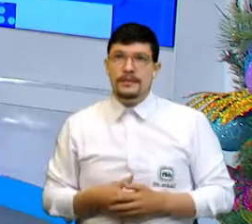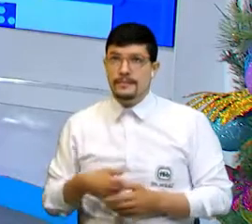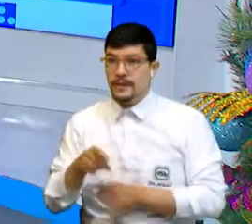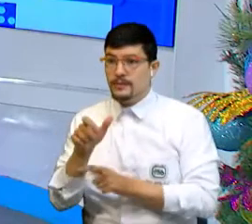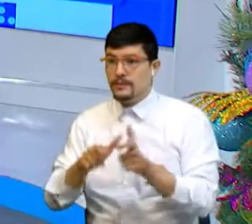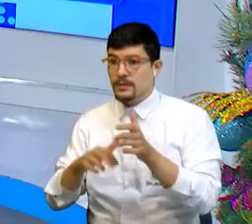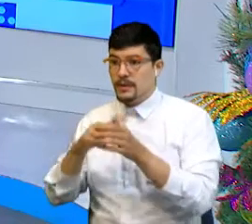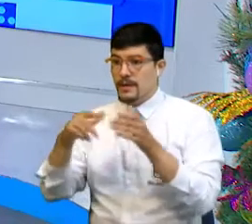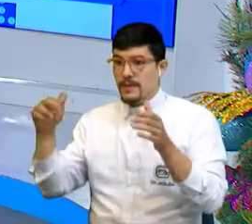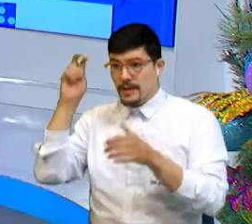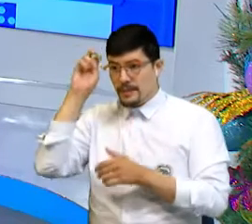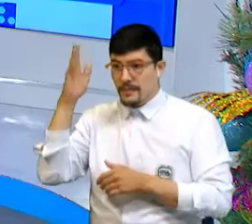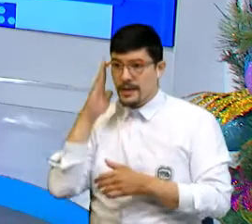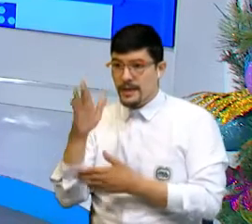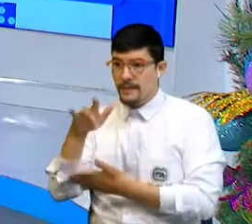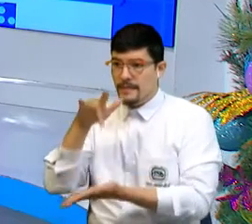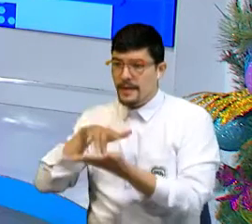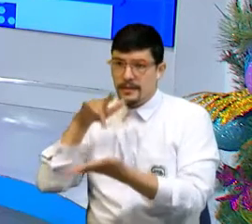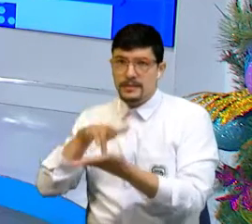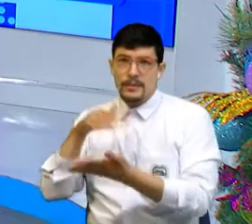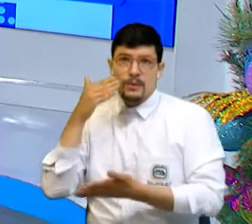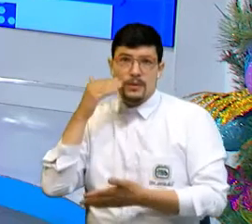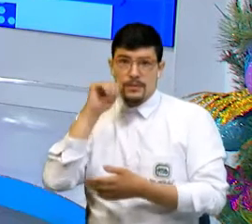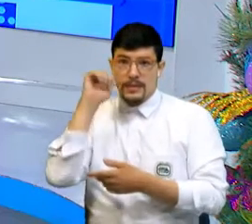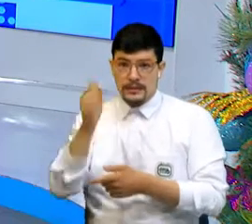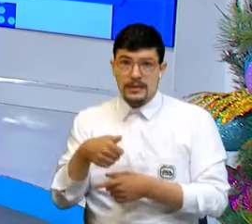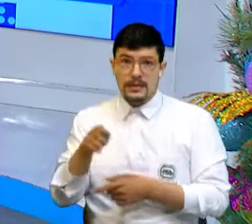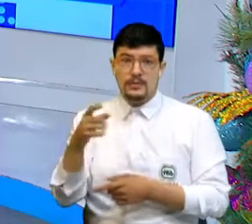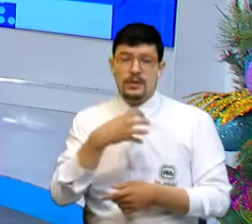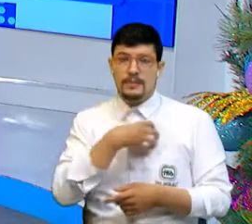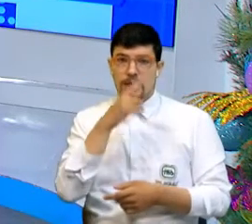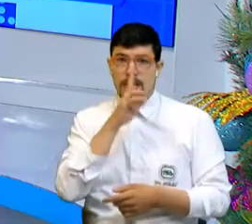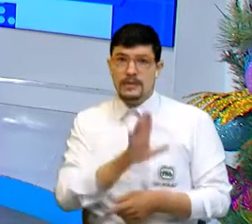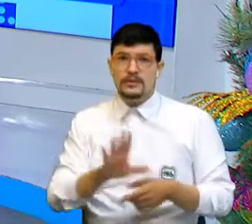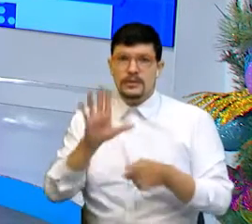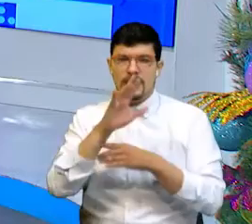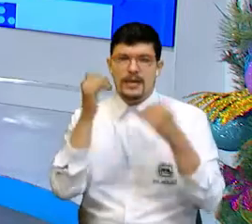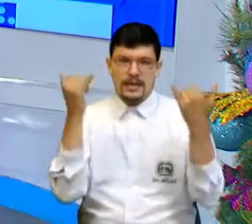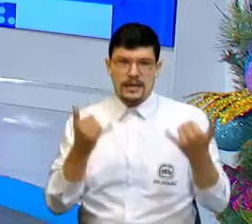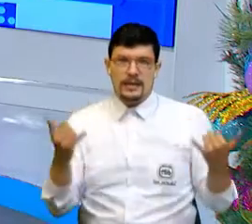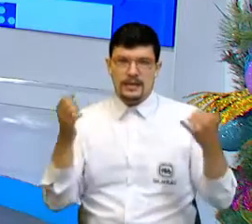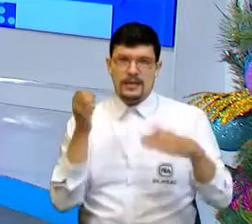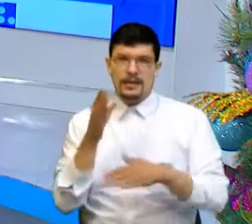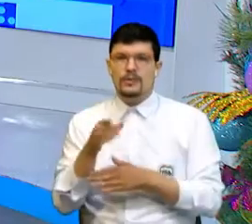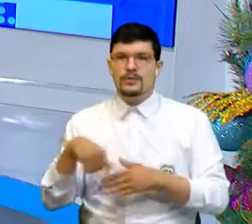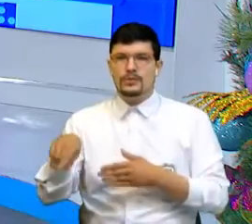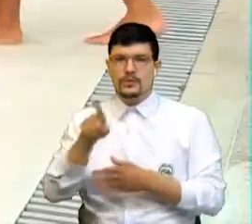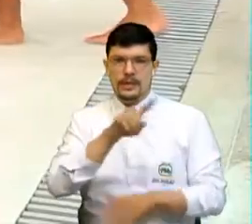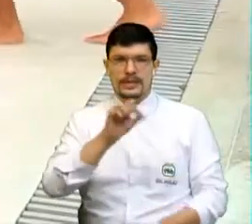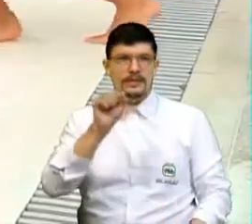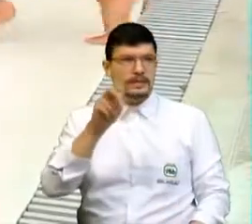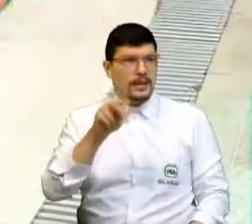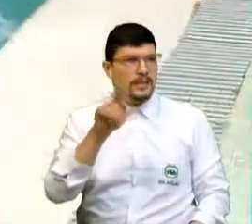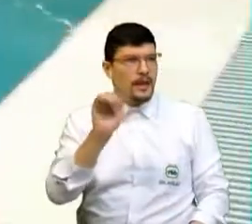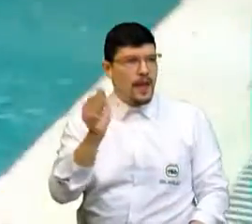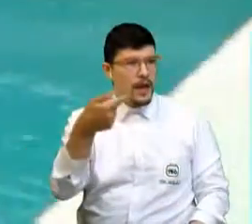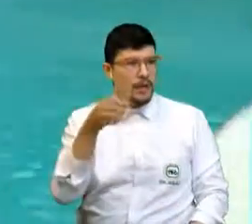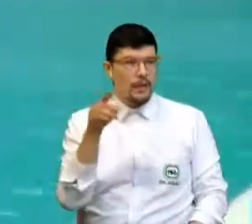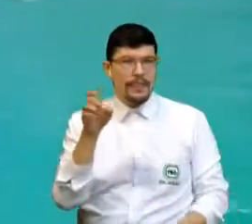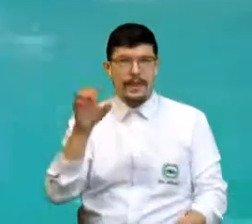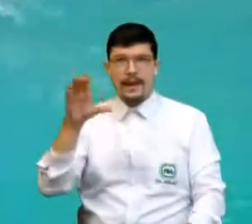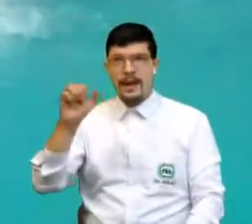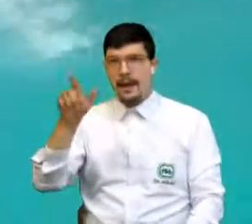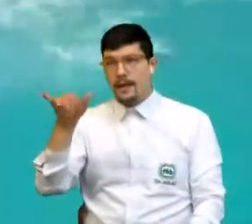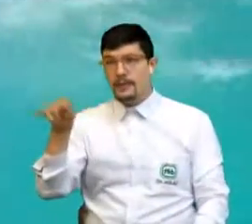Y los nadadores norte santandereanos competirán desde mañana en Campeonato Nacional Interclubes a realizarse en Santiago de Cali. El Club Libertadores con